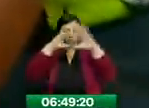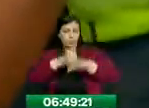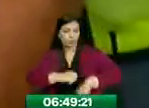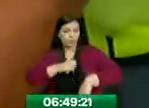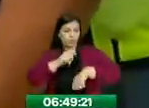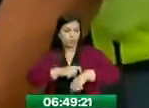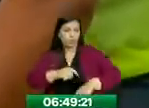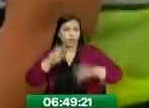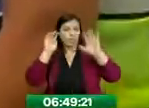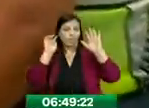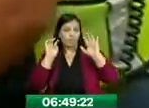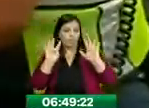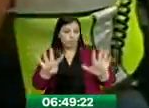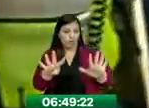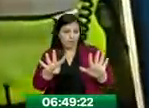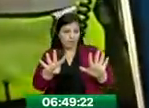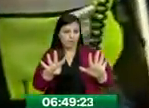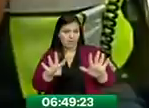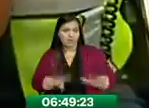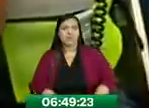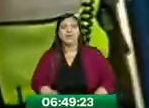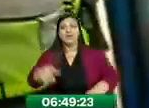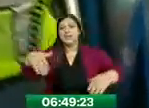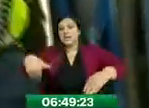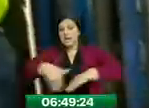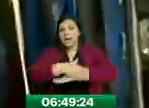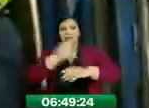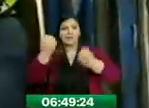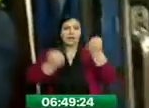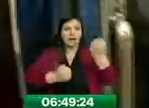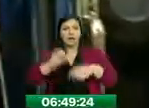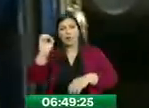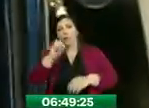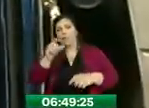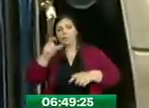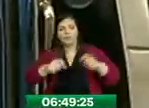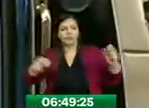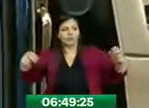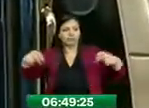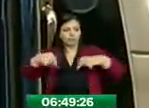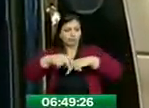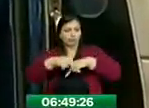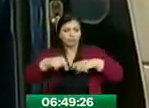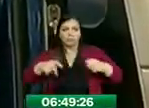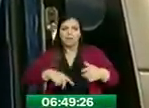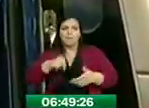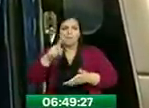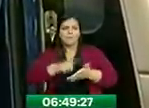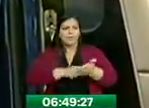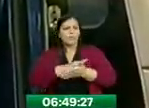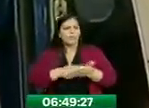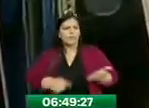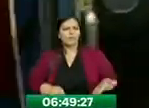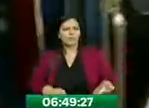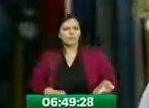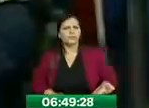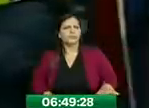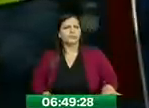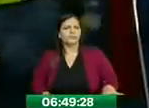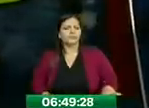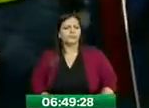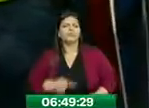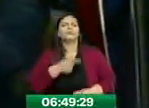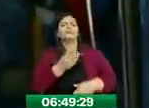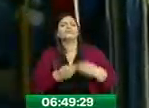Los operativos de control por parte de la ATM, ¿cuáles serán? Bueno, ya lo hemos planificado. En primer lugar, vamos a mantener